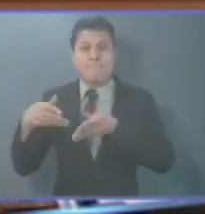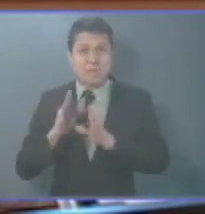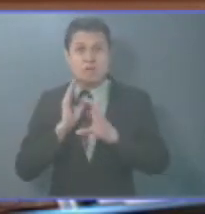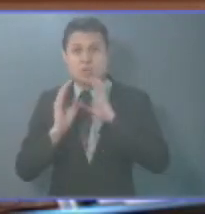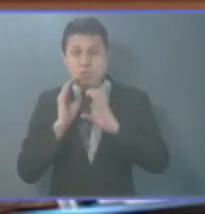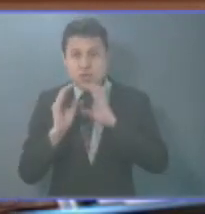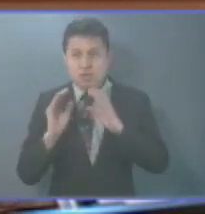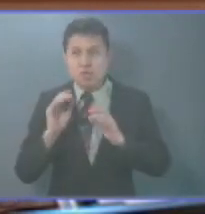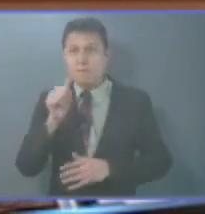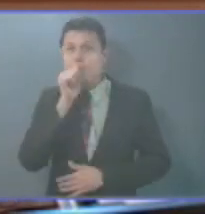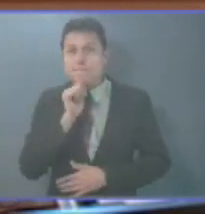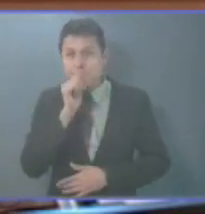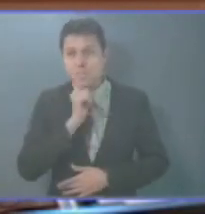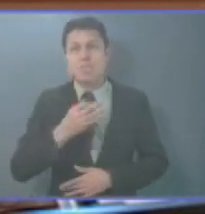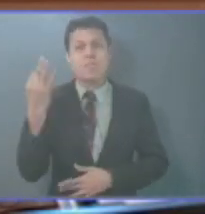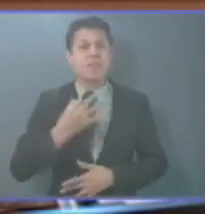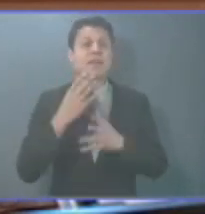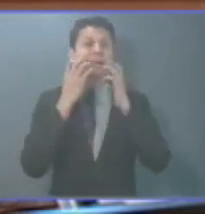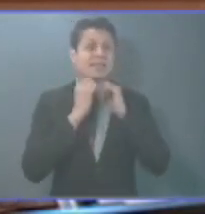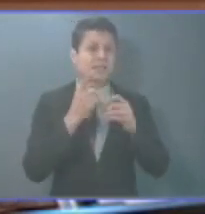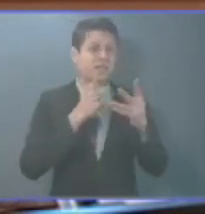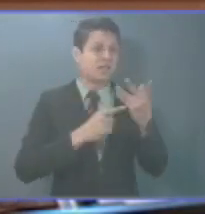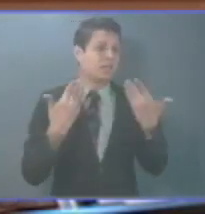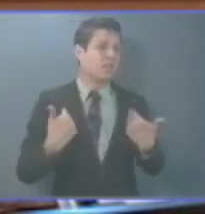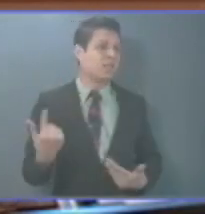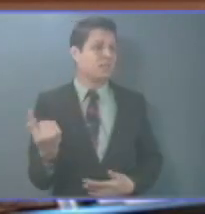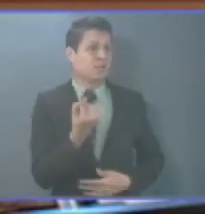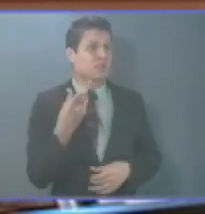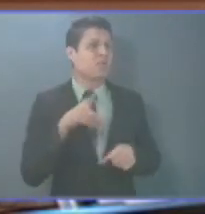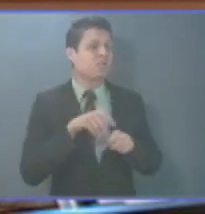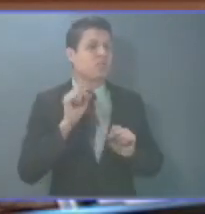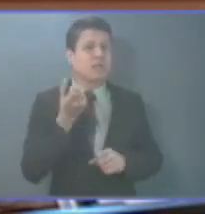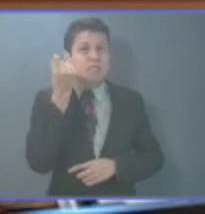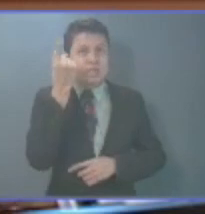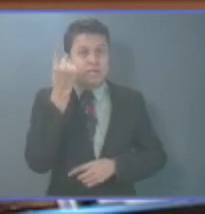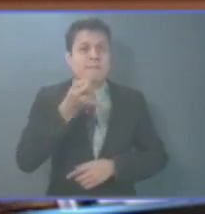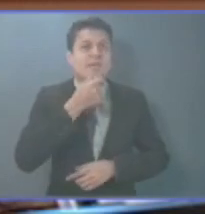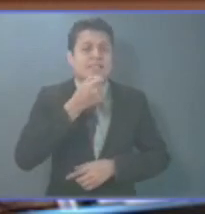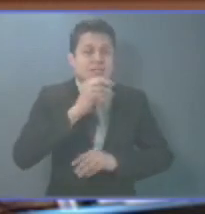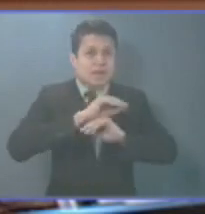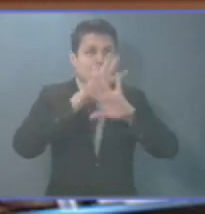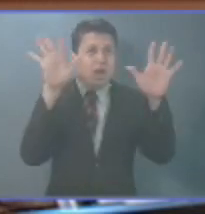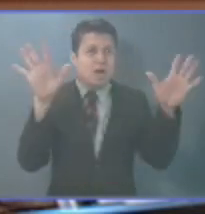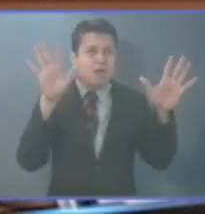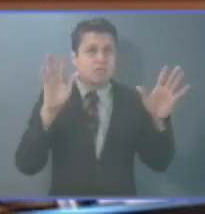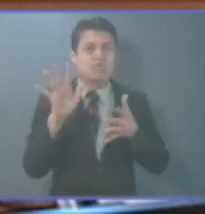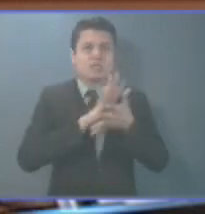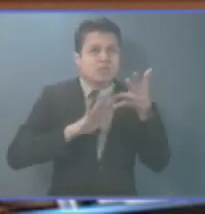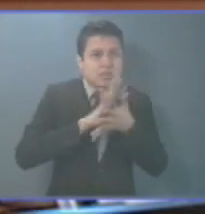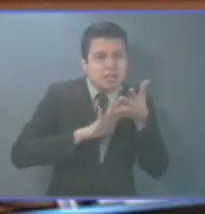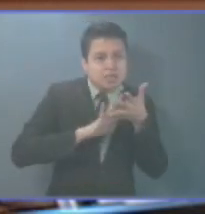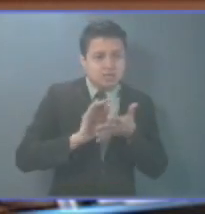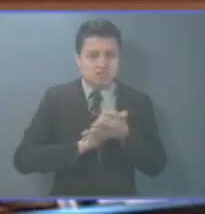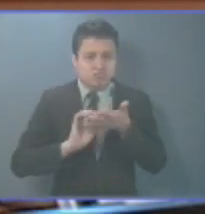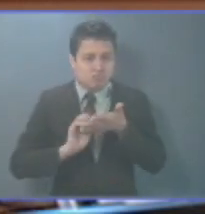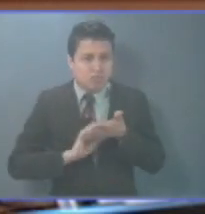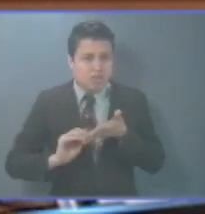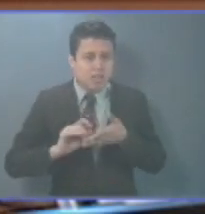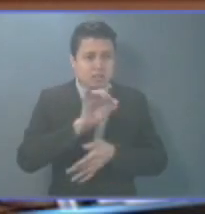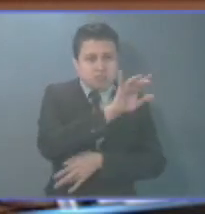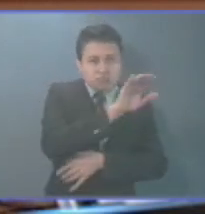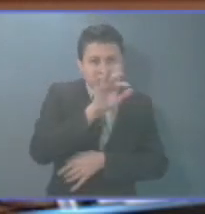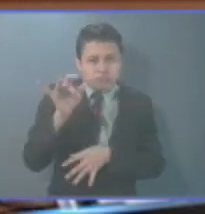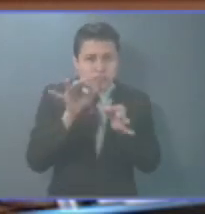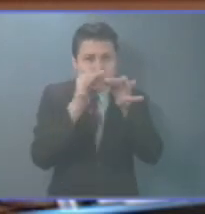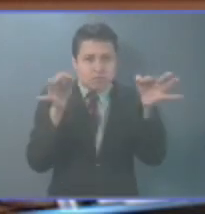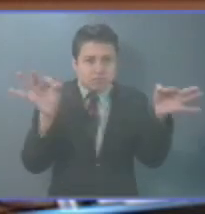la información de forma oportuna para las personas con discapacidad. No obstante, será obligatoria la accesibilidad de la información